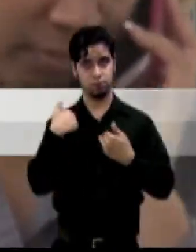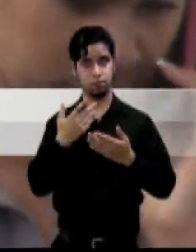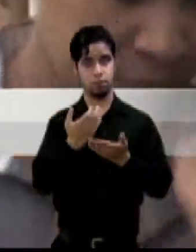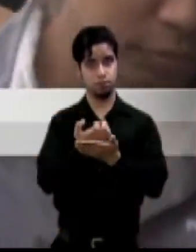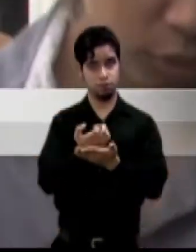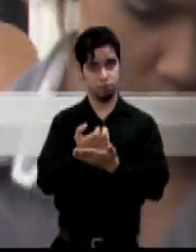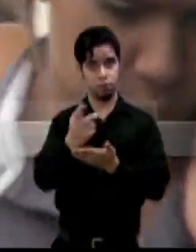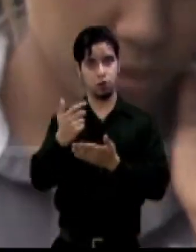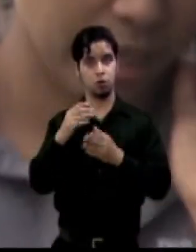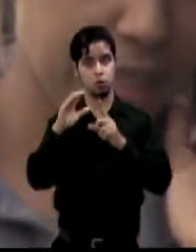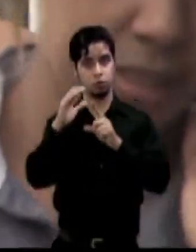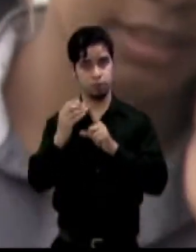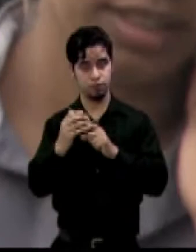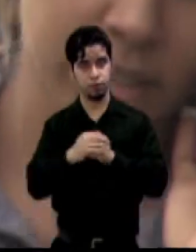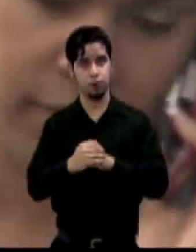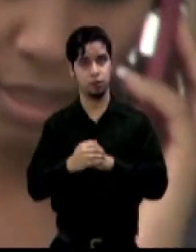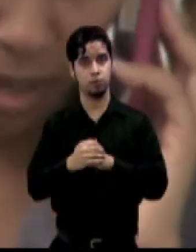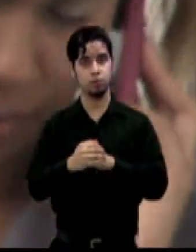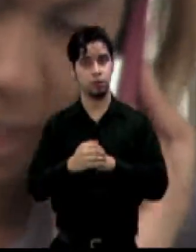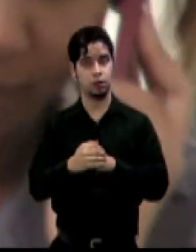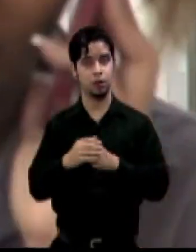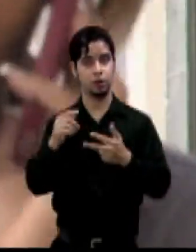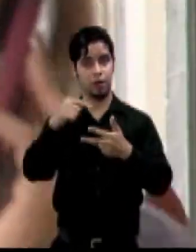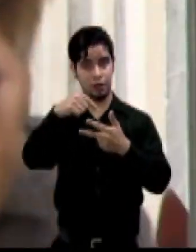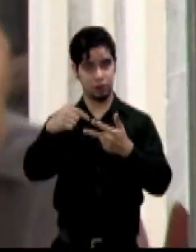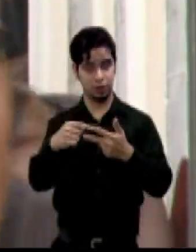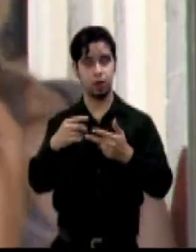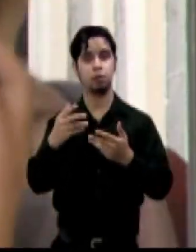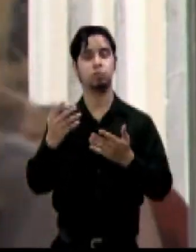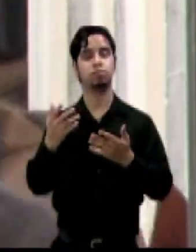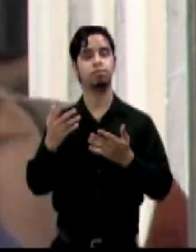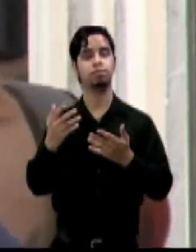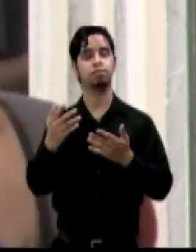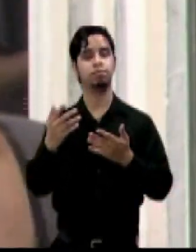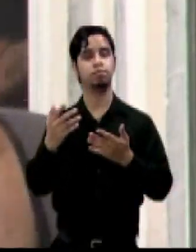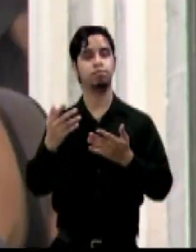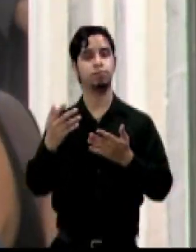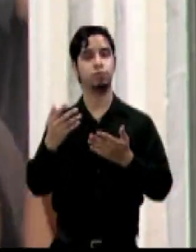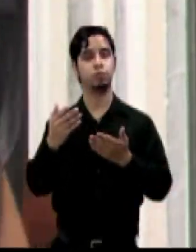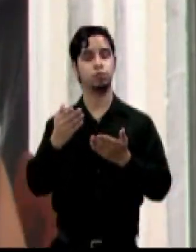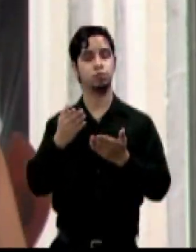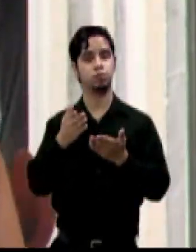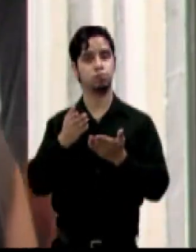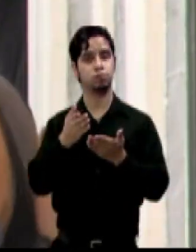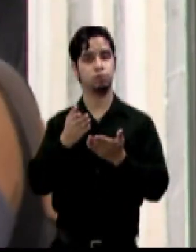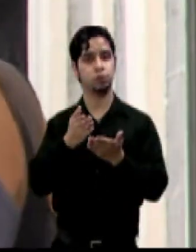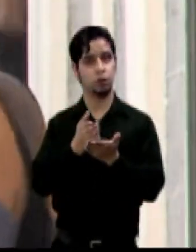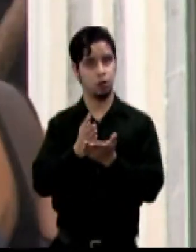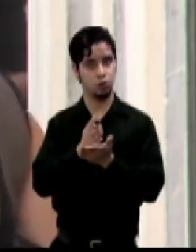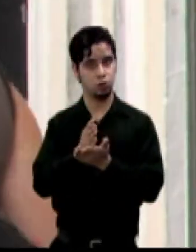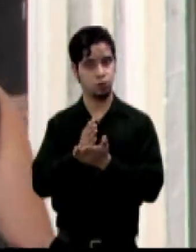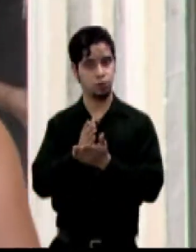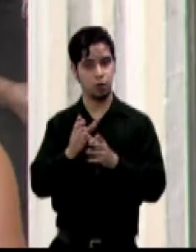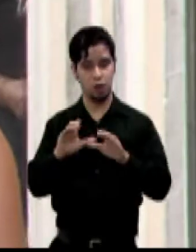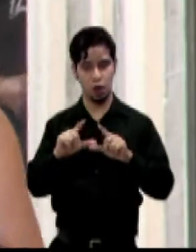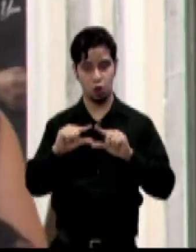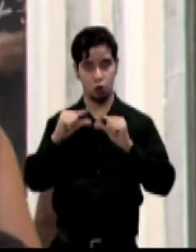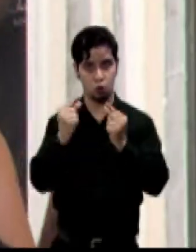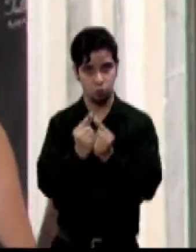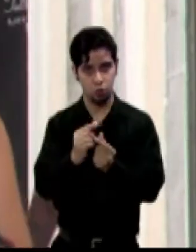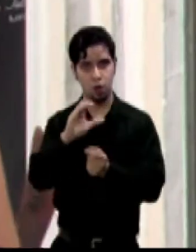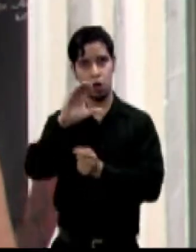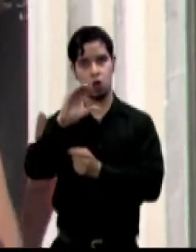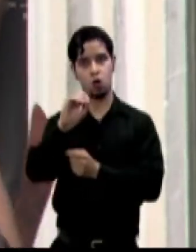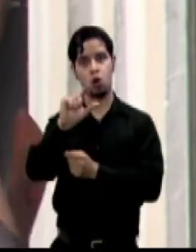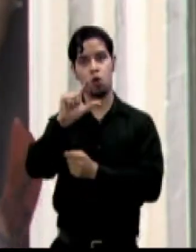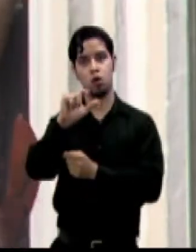y los derechos humanos de tercera generación son los derechos del colectivo, de los grupos en sociedad. Pues